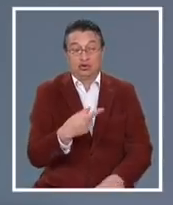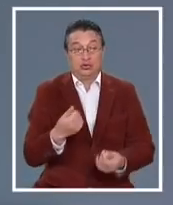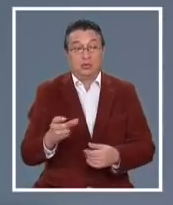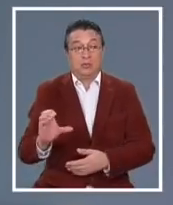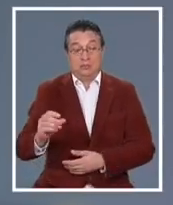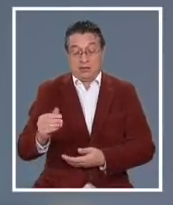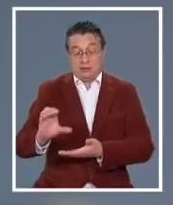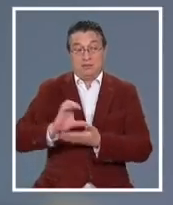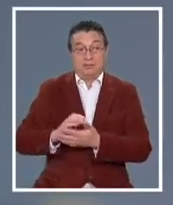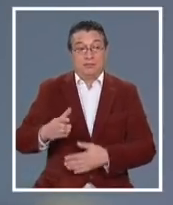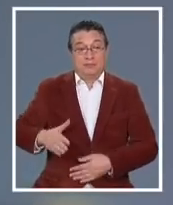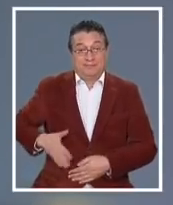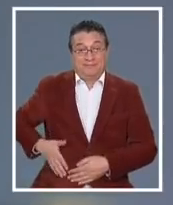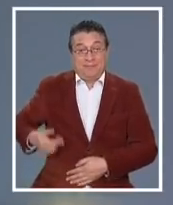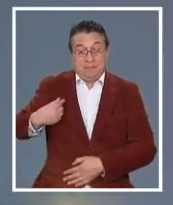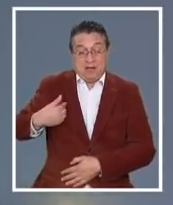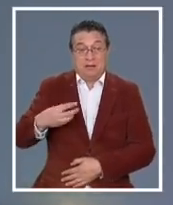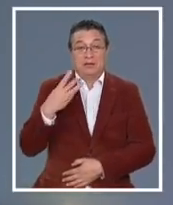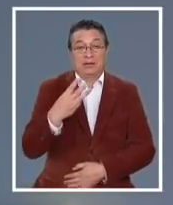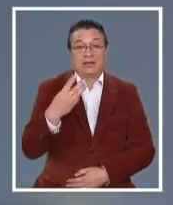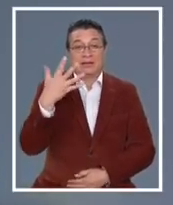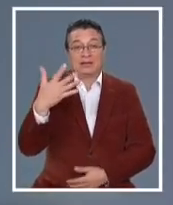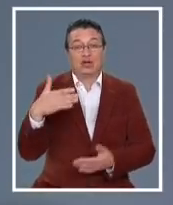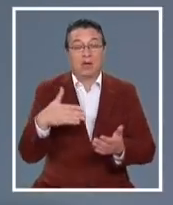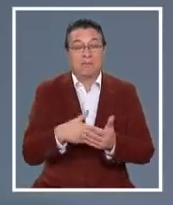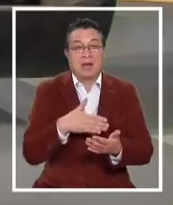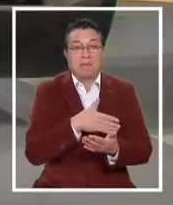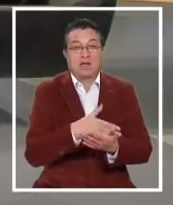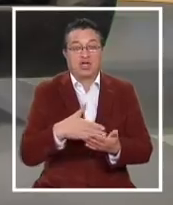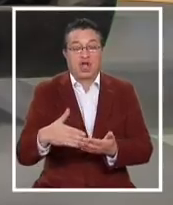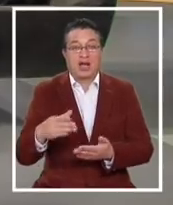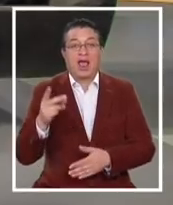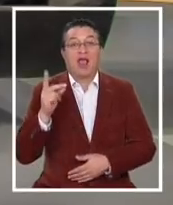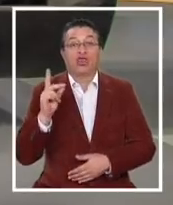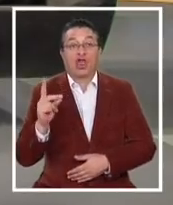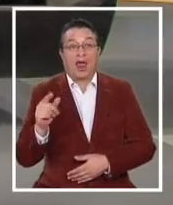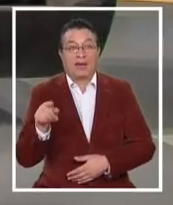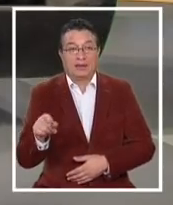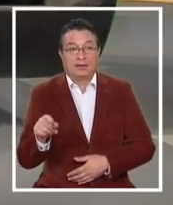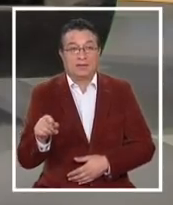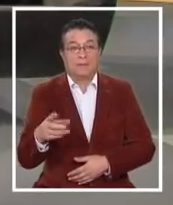autoayudado en 35.000 millones de dólares. Incluyendo los retiros.